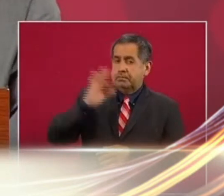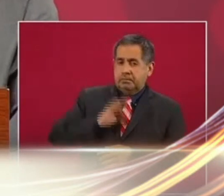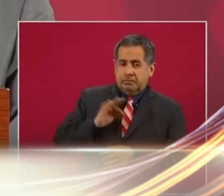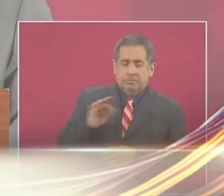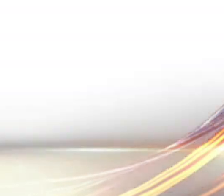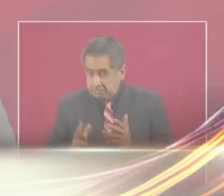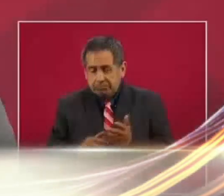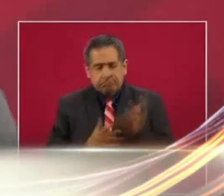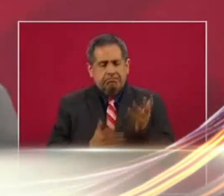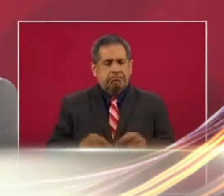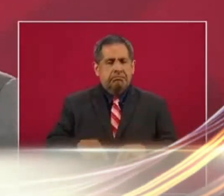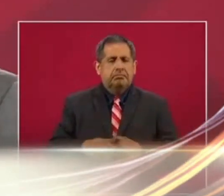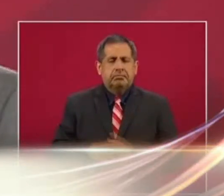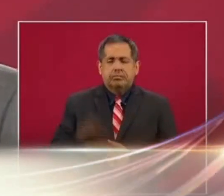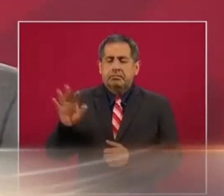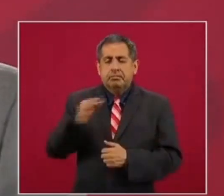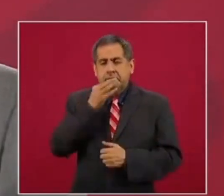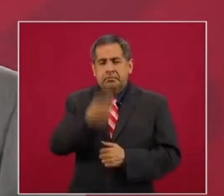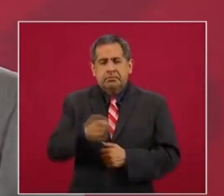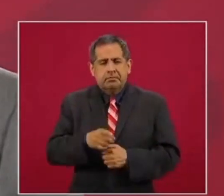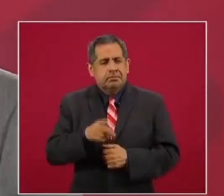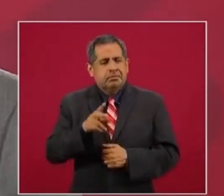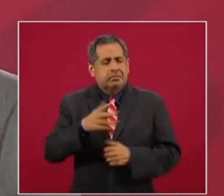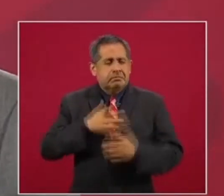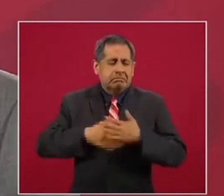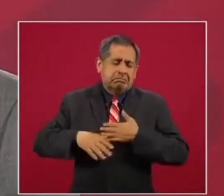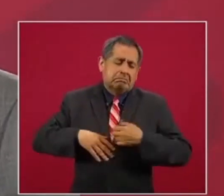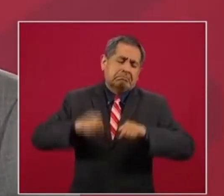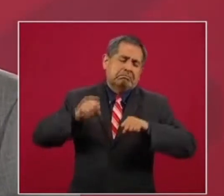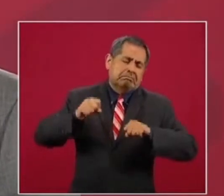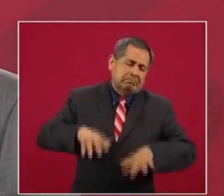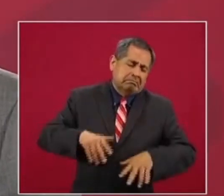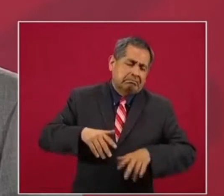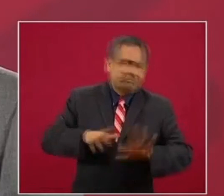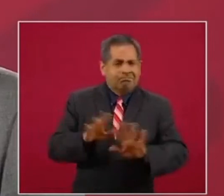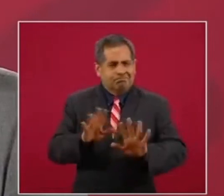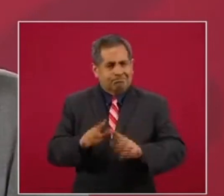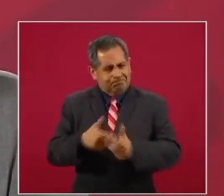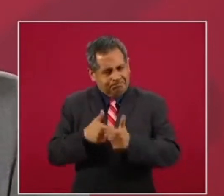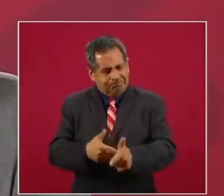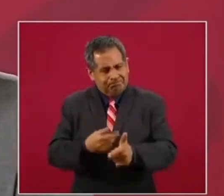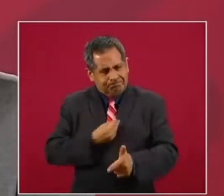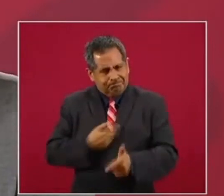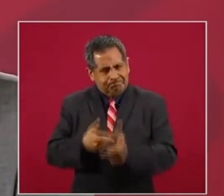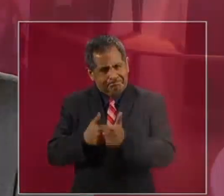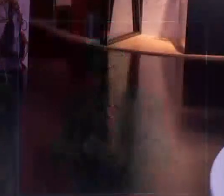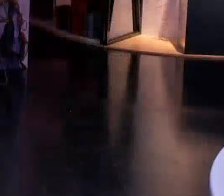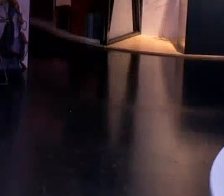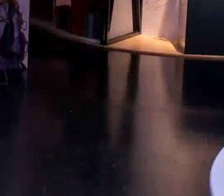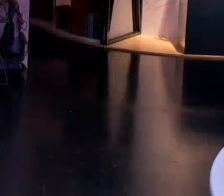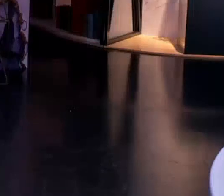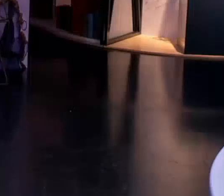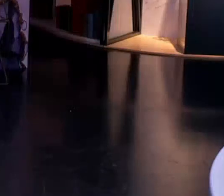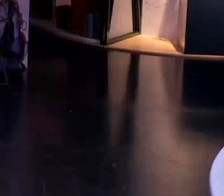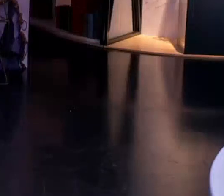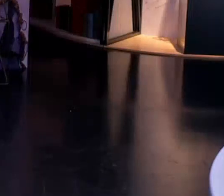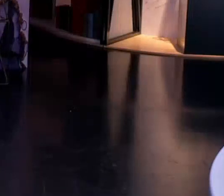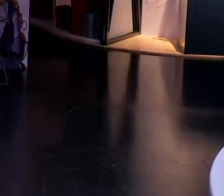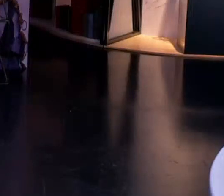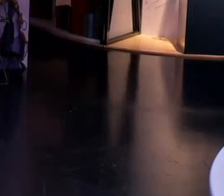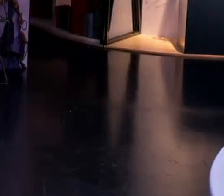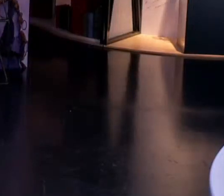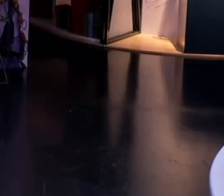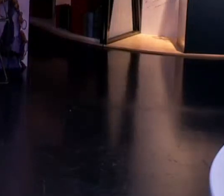esposa? Dígale que no se canse, que siga adelante. Y